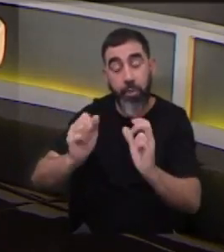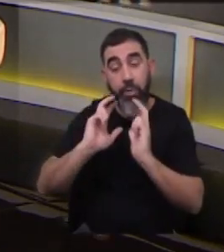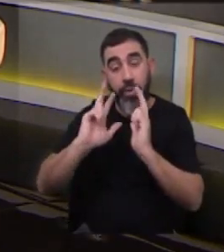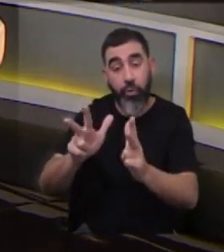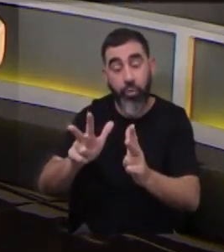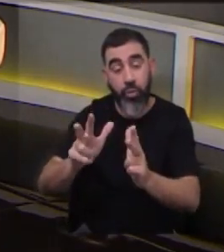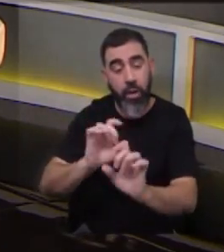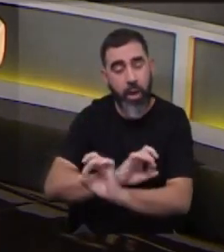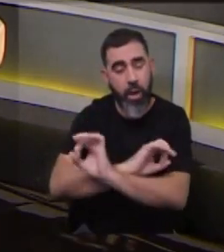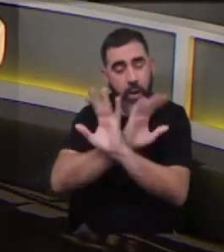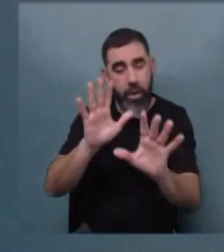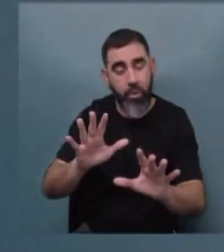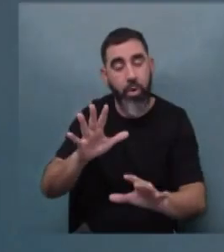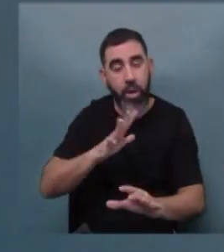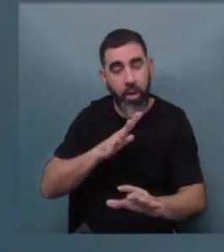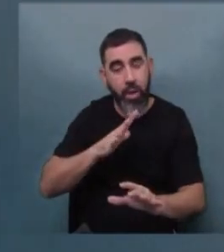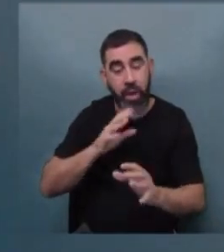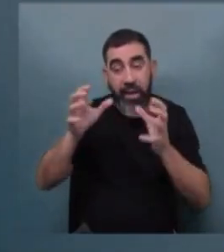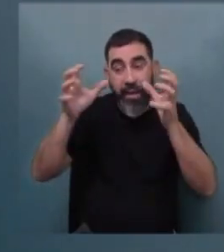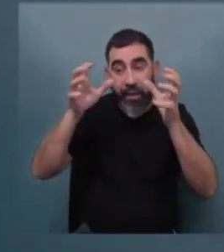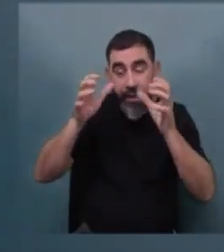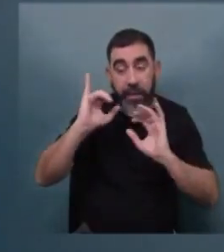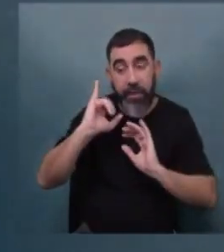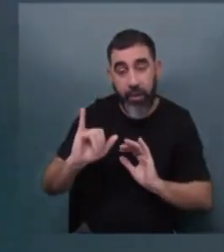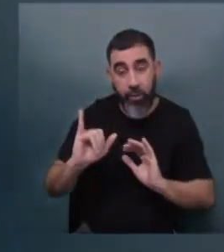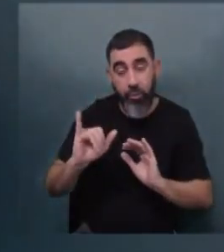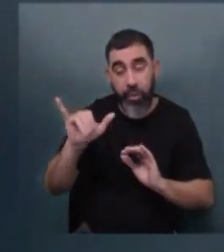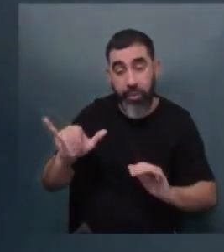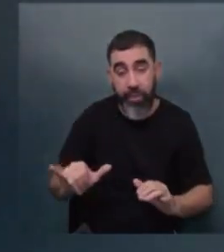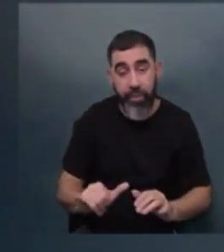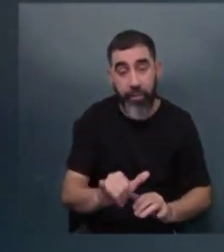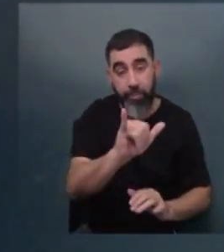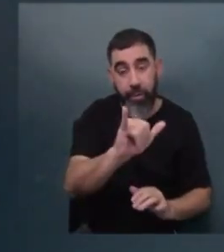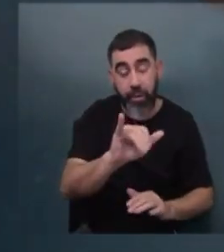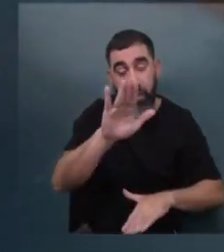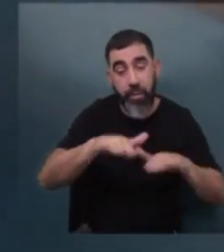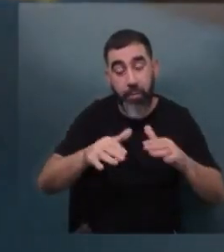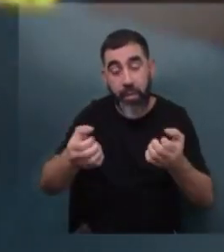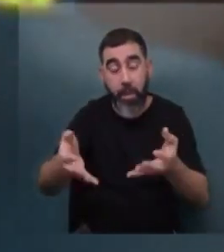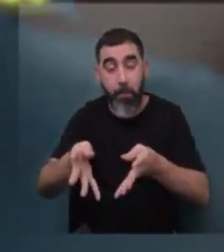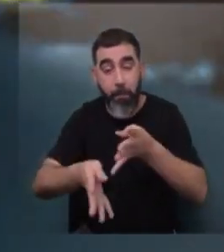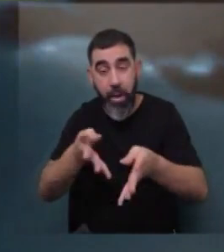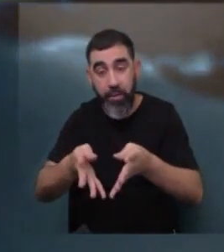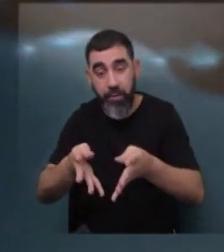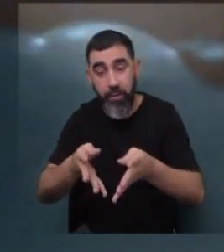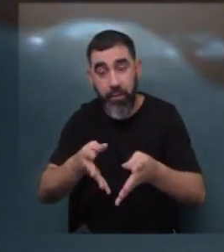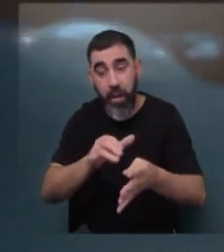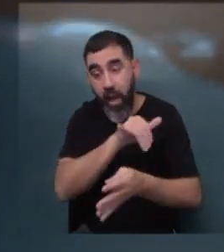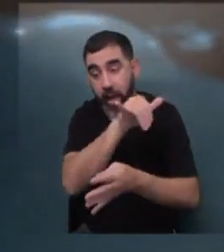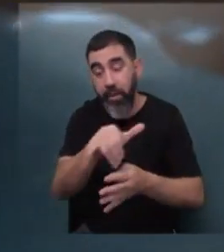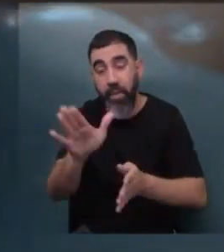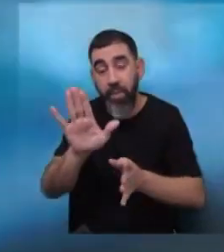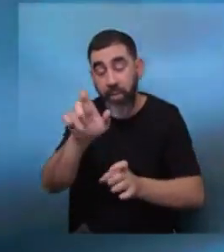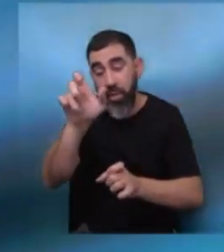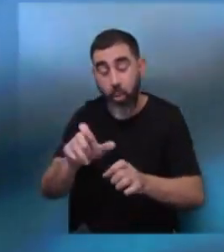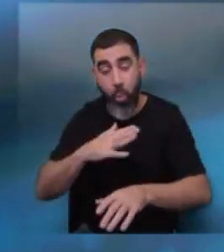que tiene mucho más riesgo, si se quiere, el despegue, que depende de la máquina, que el aterrizaje, que depende del